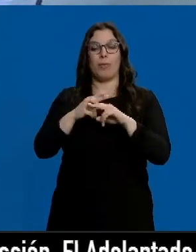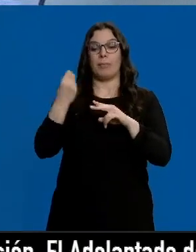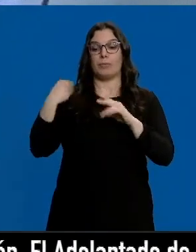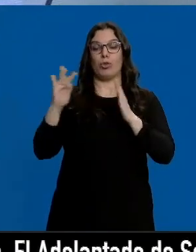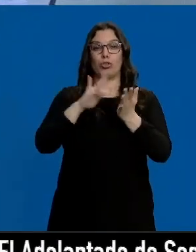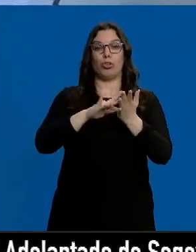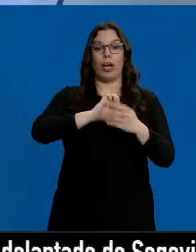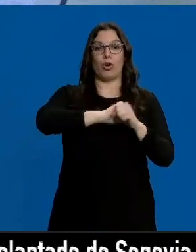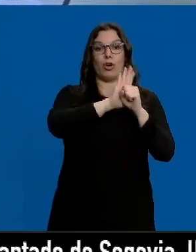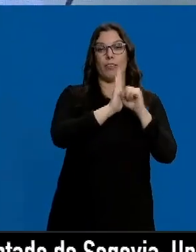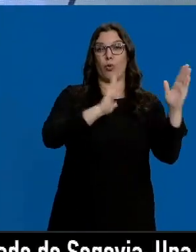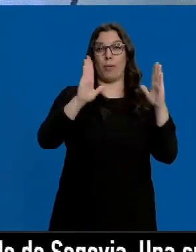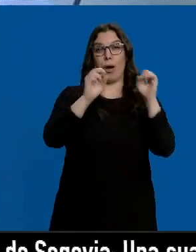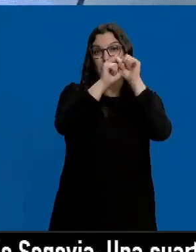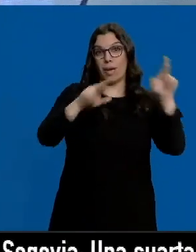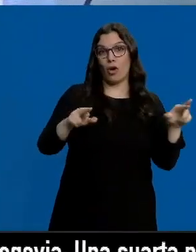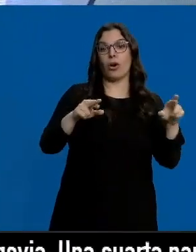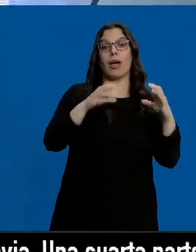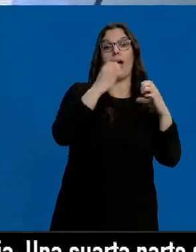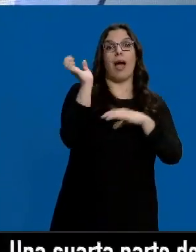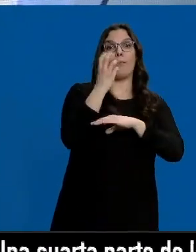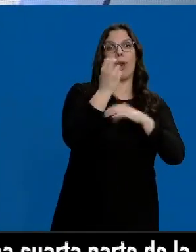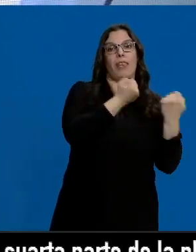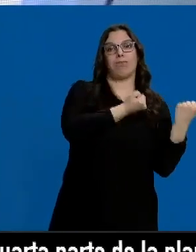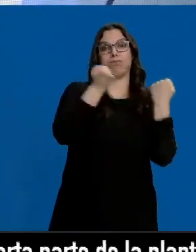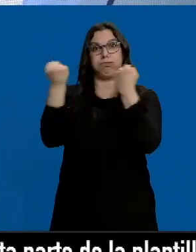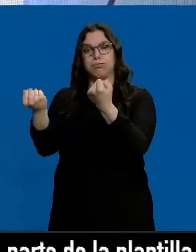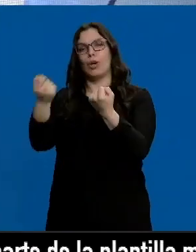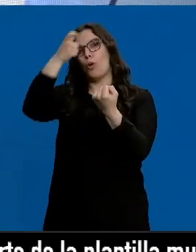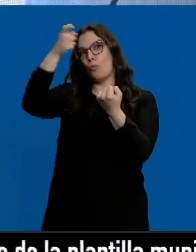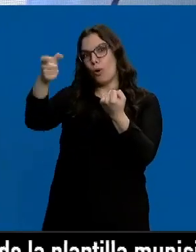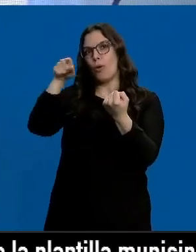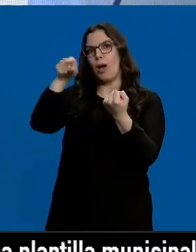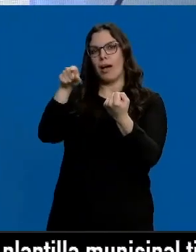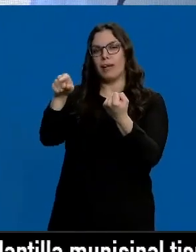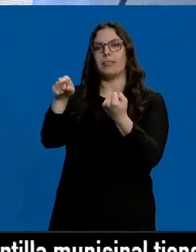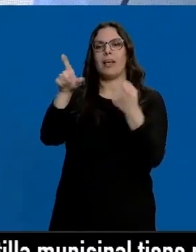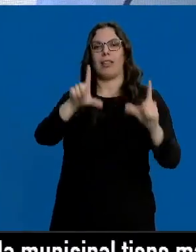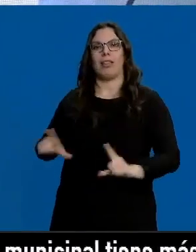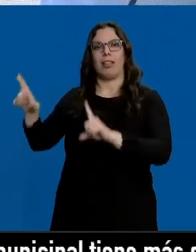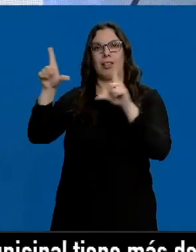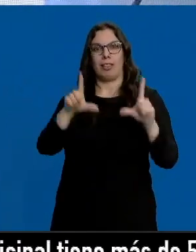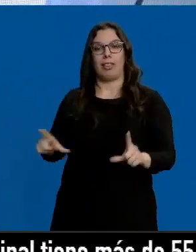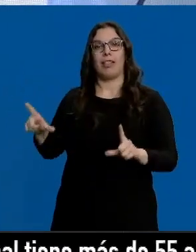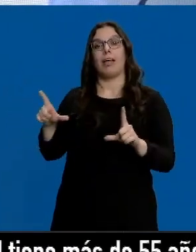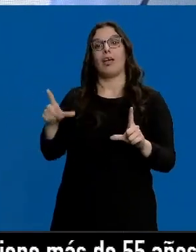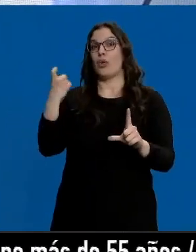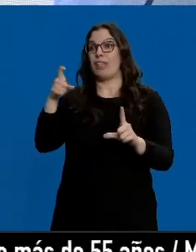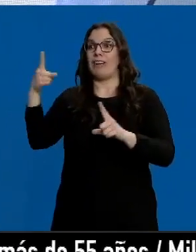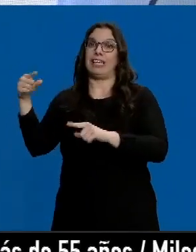realizar radiografías en los pueblos y evitar así desplazamientos a los pacientes de los que se sospechaba que se habían contagiado de